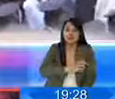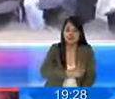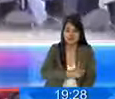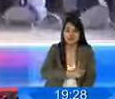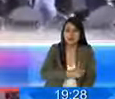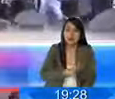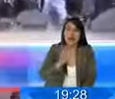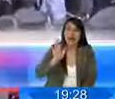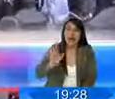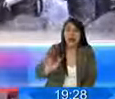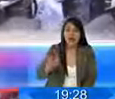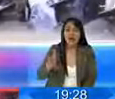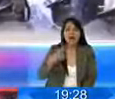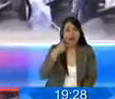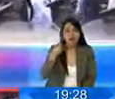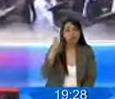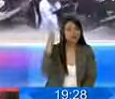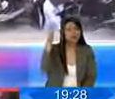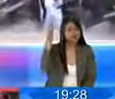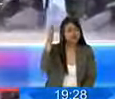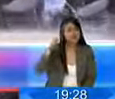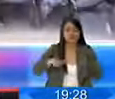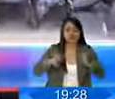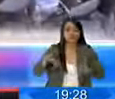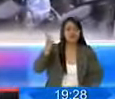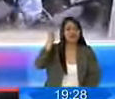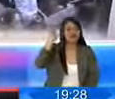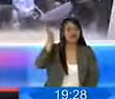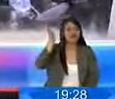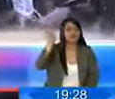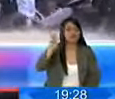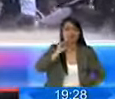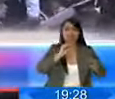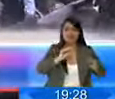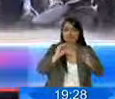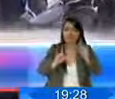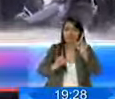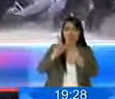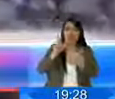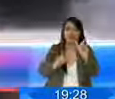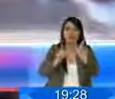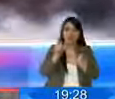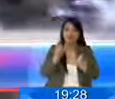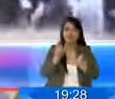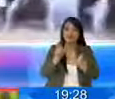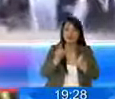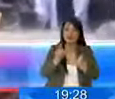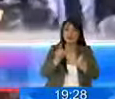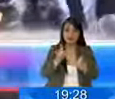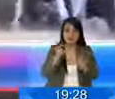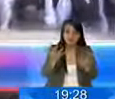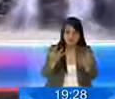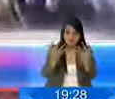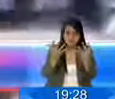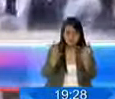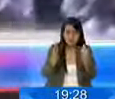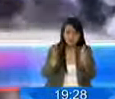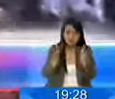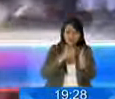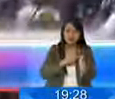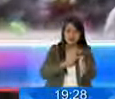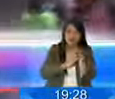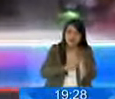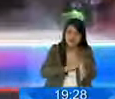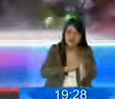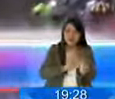de ocasiones Monseñor Luna, desde el púlpito, orientó a su pueblo, recibía acongojada el cuerpo del obispo de los